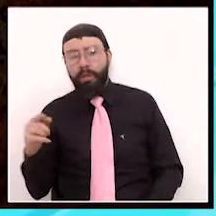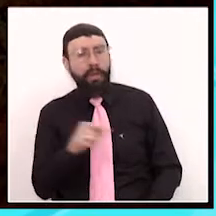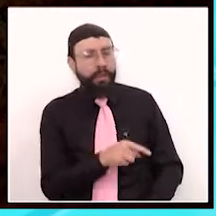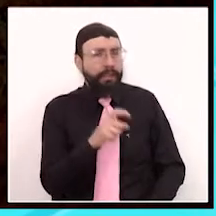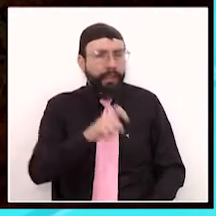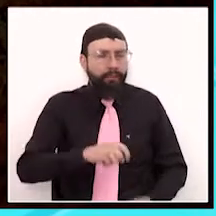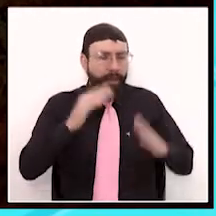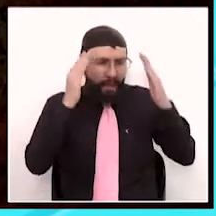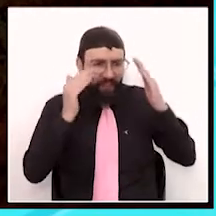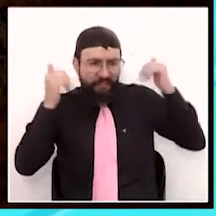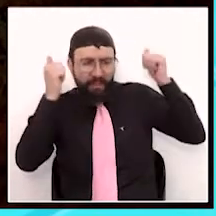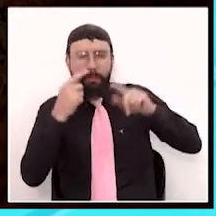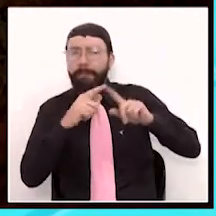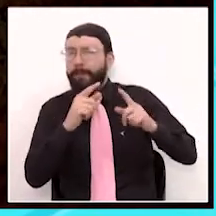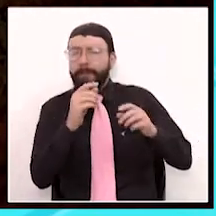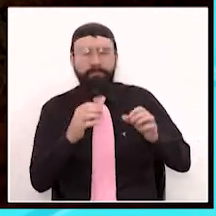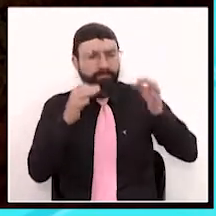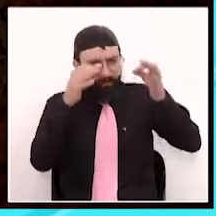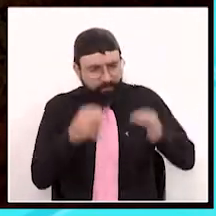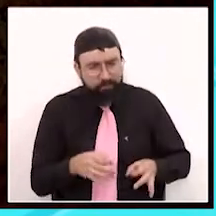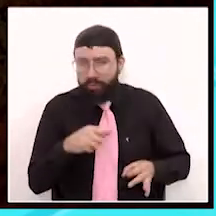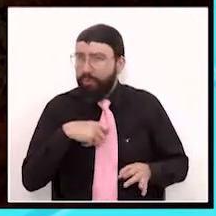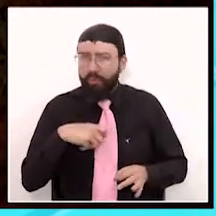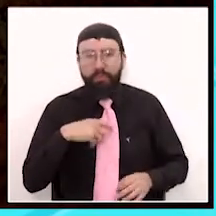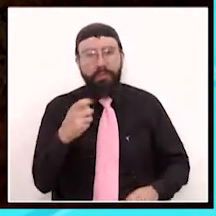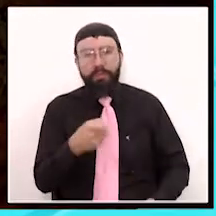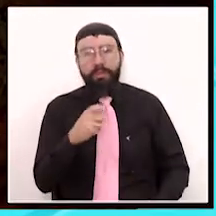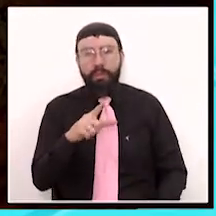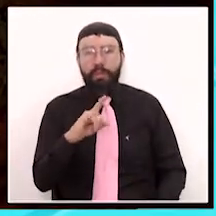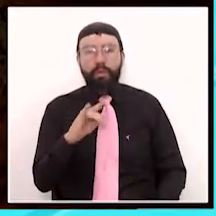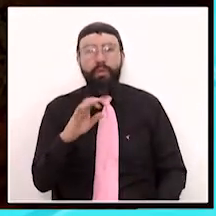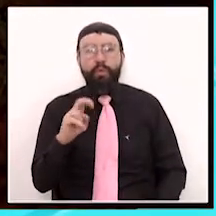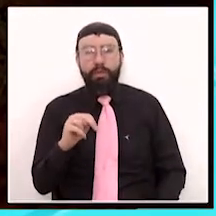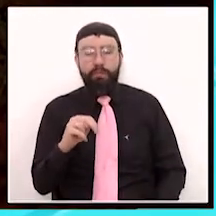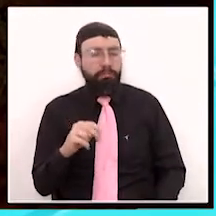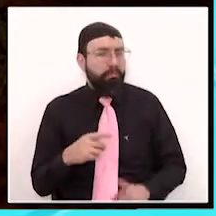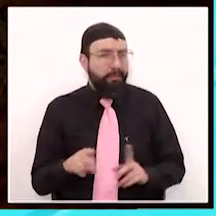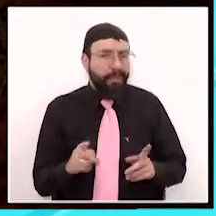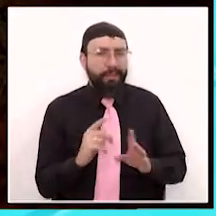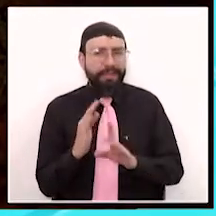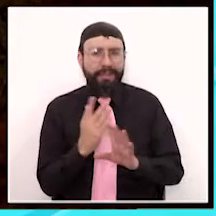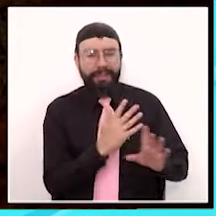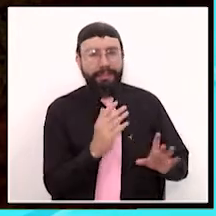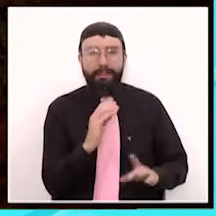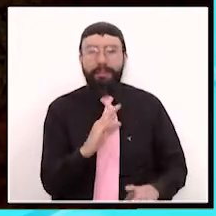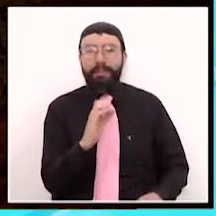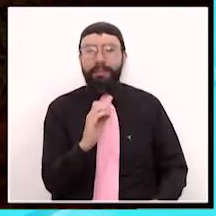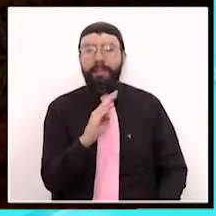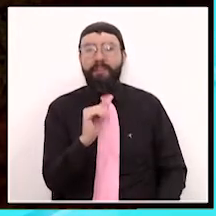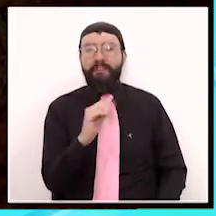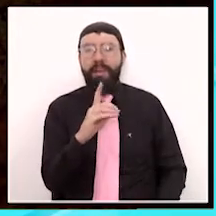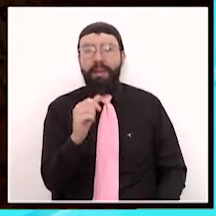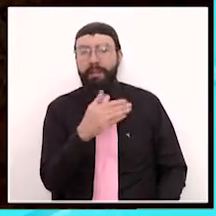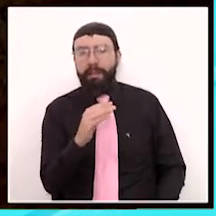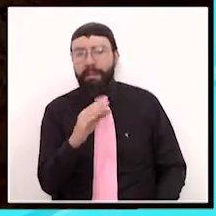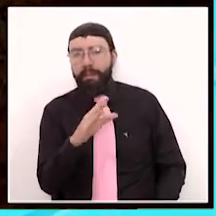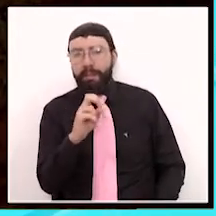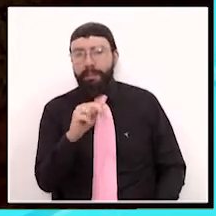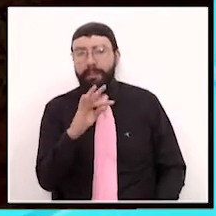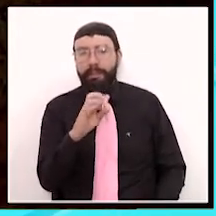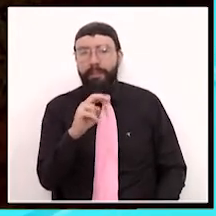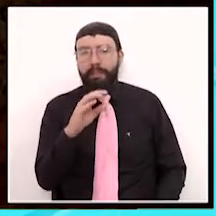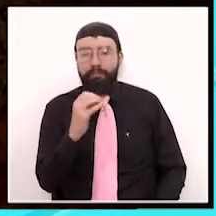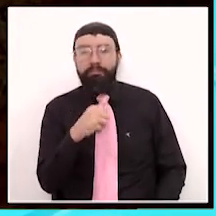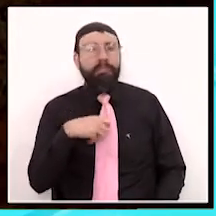avena certificada sin gluten. De resto, otros como el trigo, la cebada y el centeno, si tienen mucho gluten, entonces con